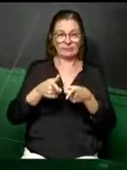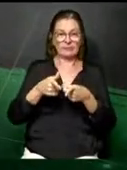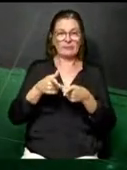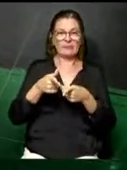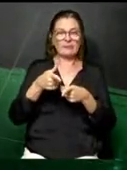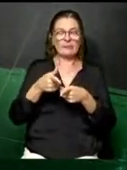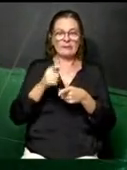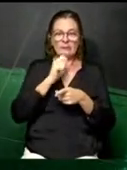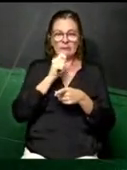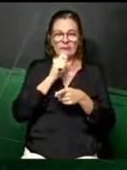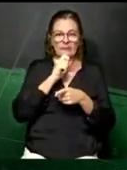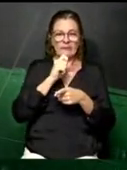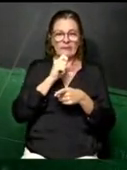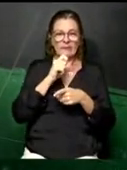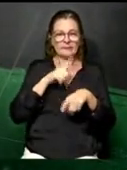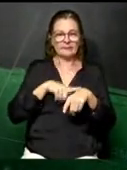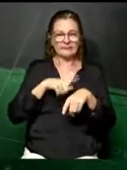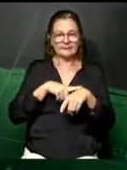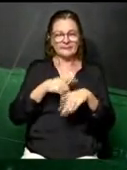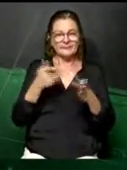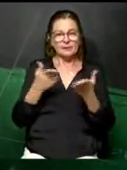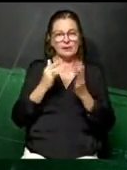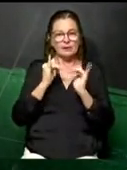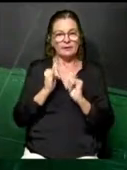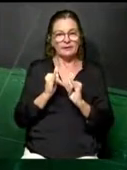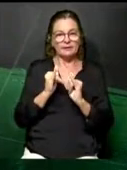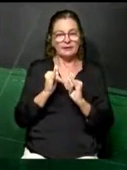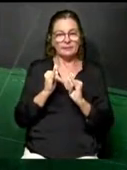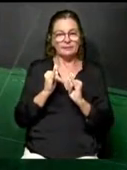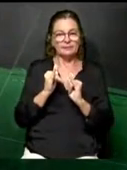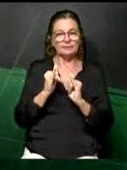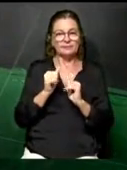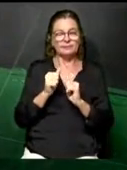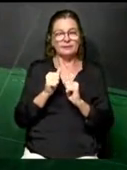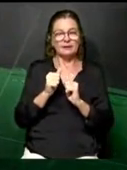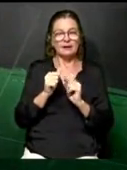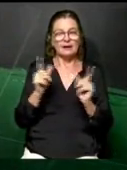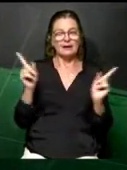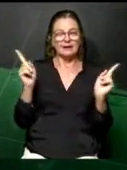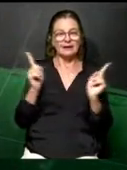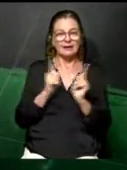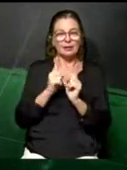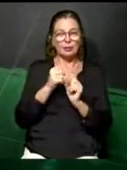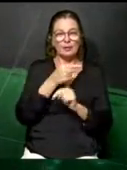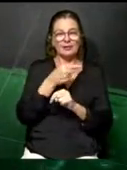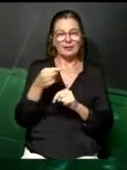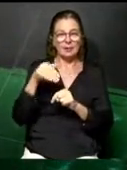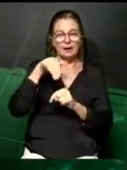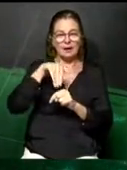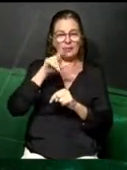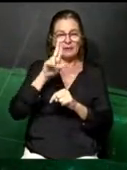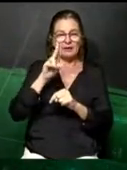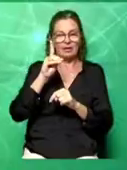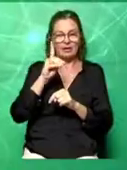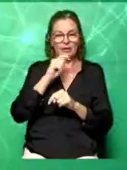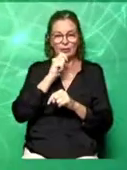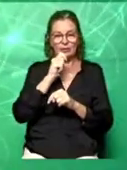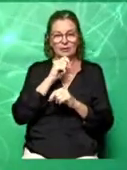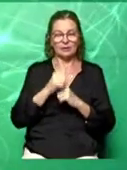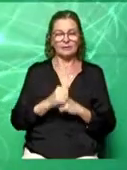pasar en el móvil en minutos nada más. Ahora sí, es momento de presentarles el resumen de la semana de MBD Noticias.